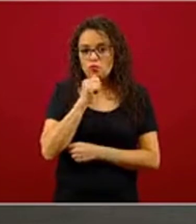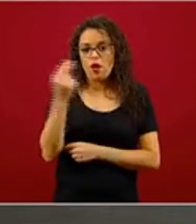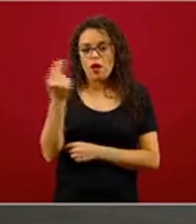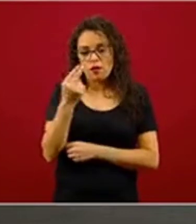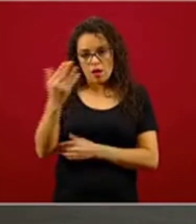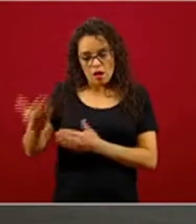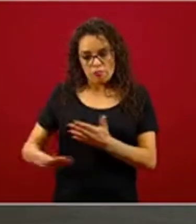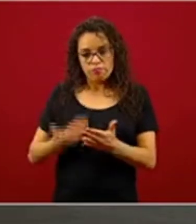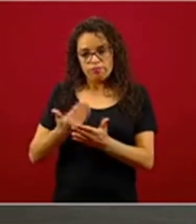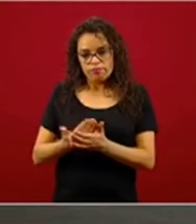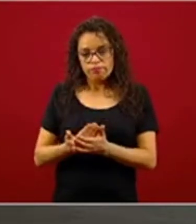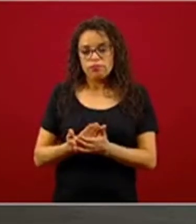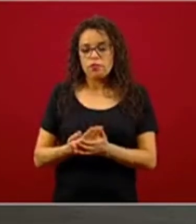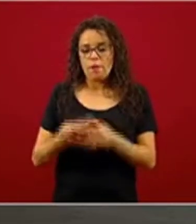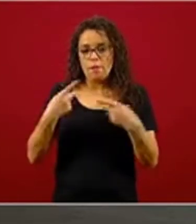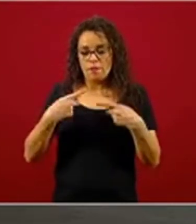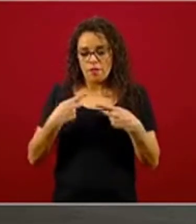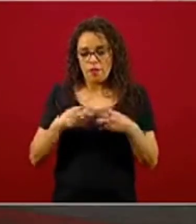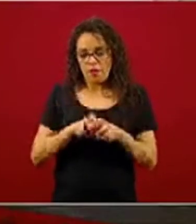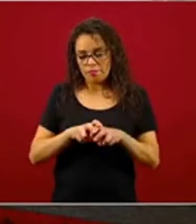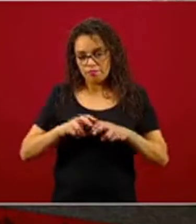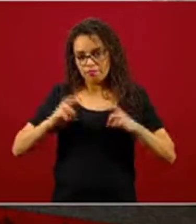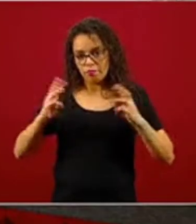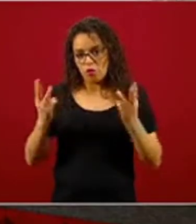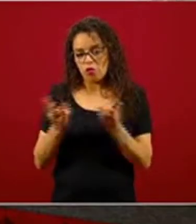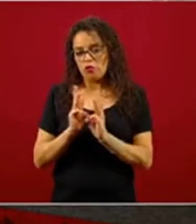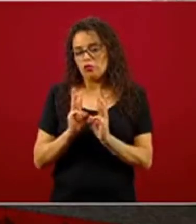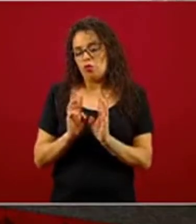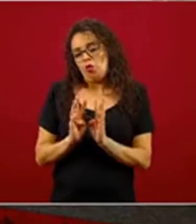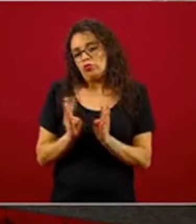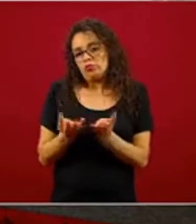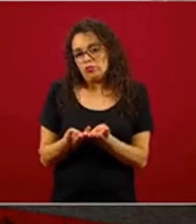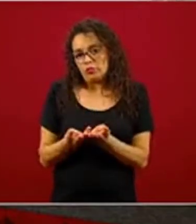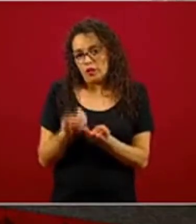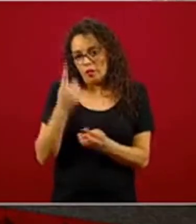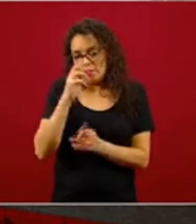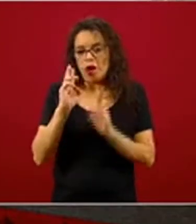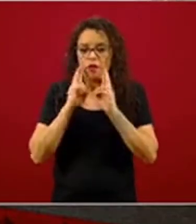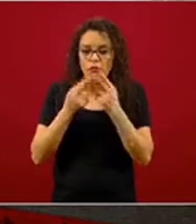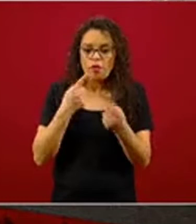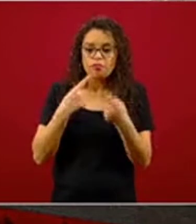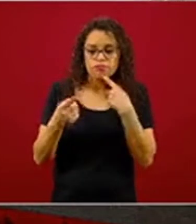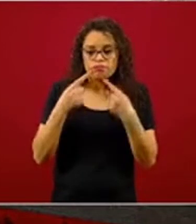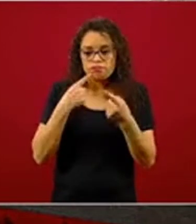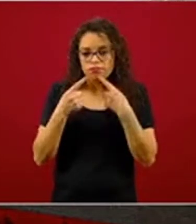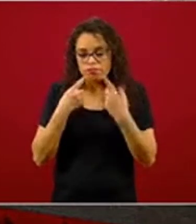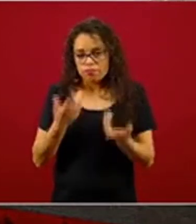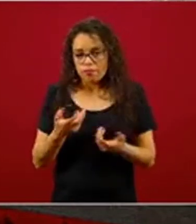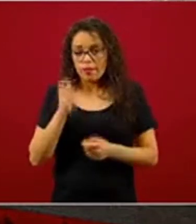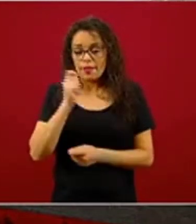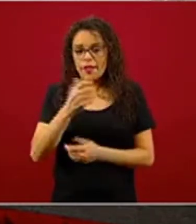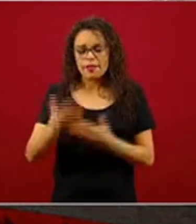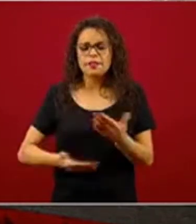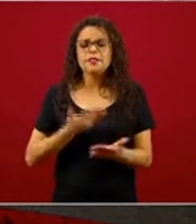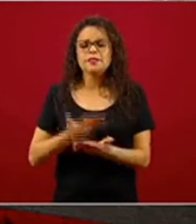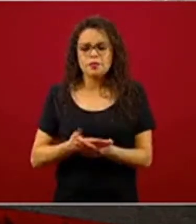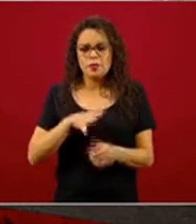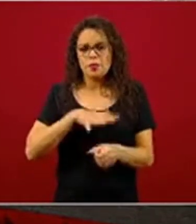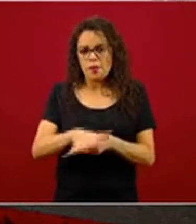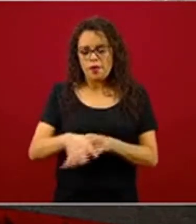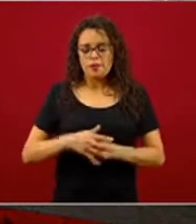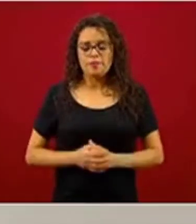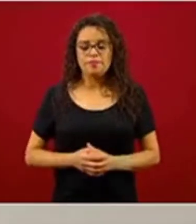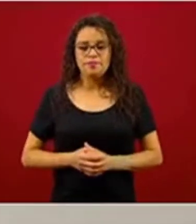a la reunión de este consejo. Son cosas muy rápidas, en realidad. El planteamiento es que